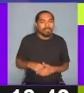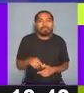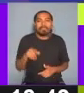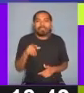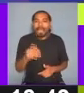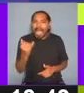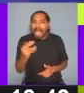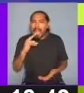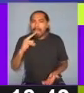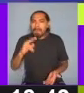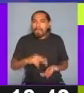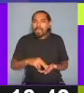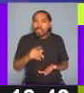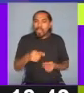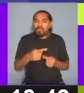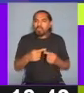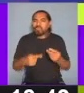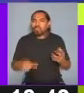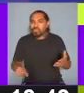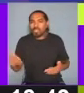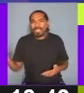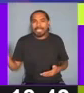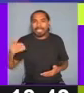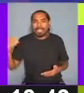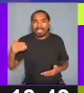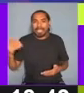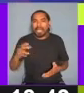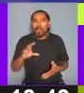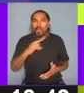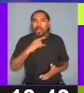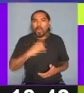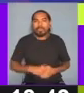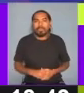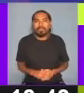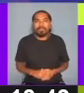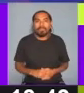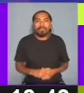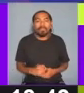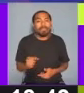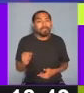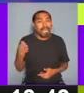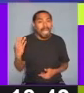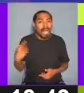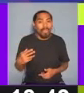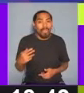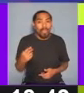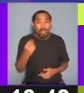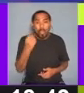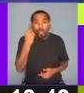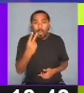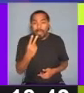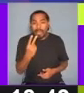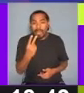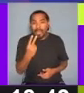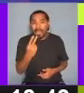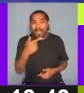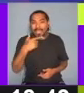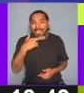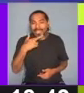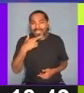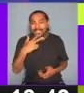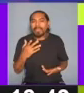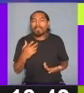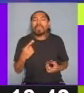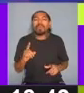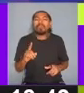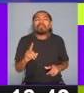ingresos brutos que viene aplicándose desde el año 2017. ¿Qué pasó? Con la pandemia,